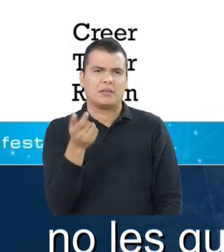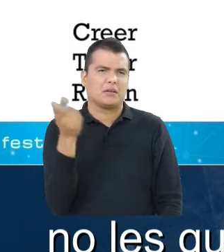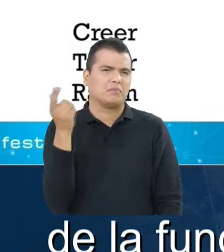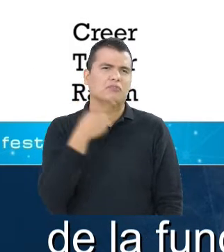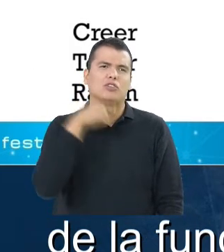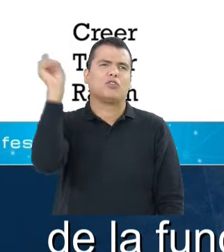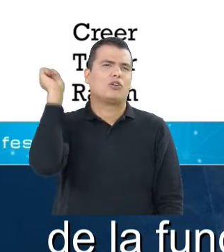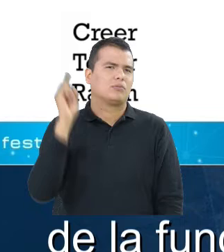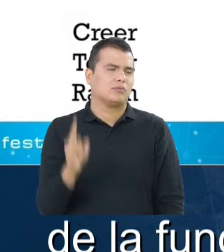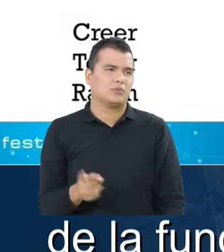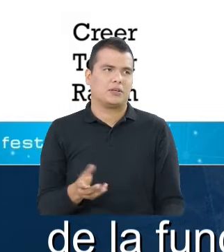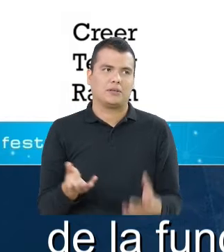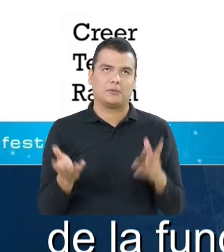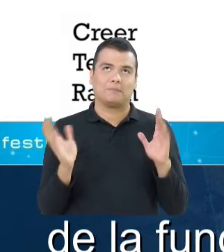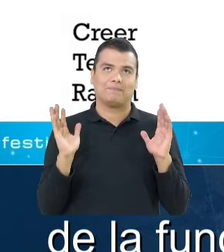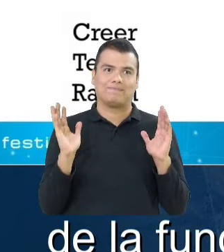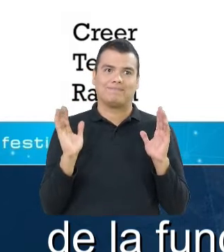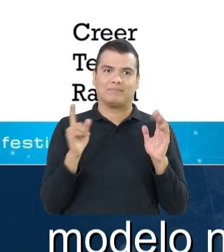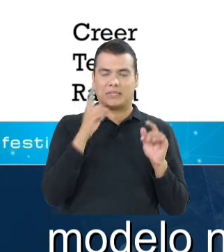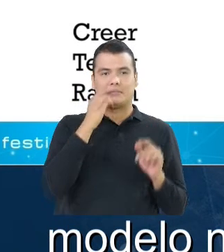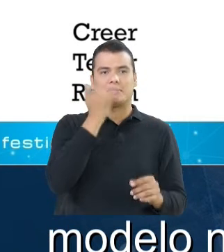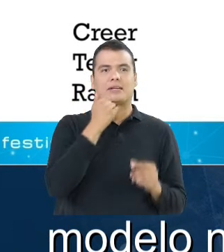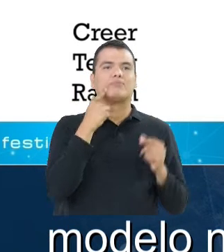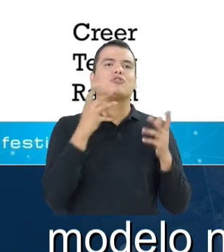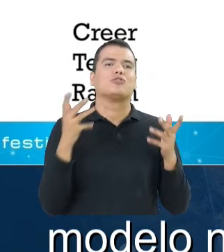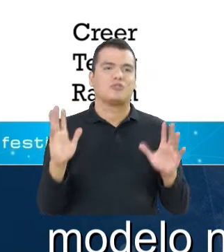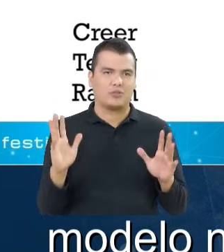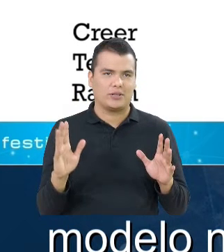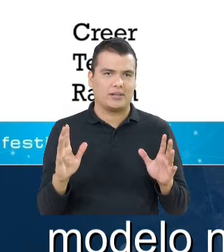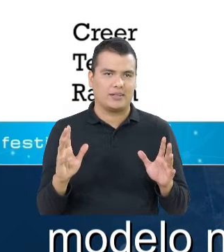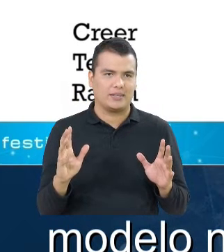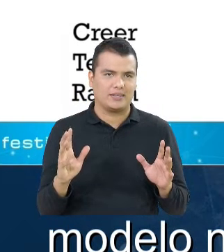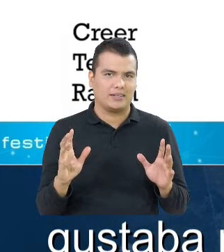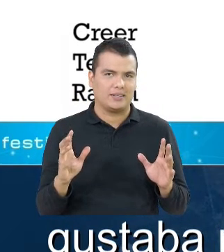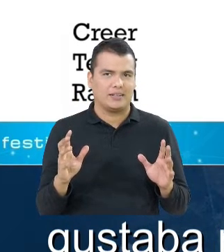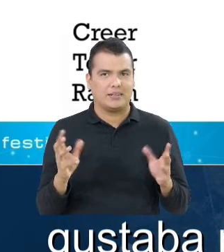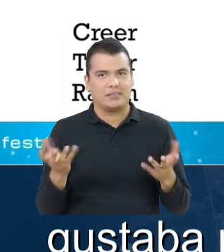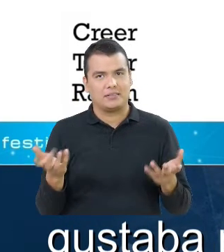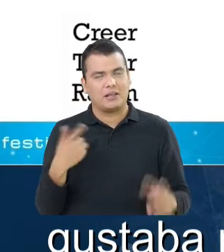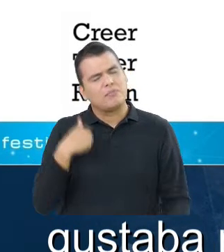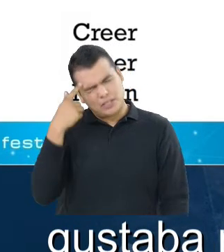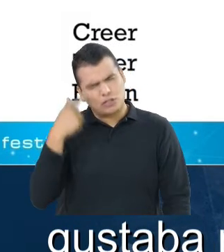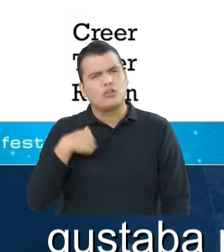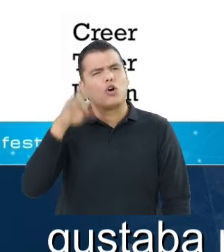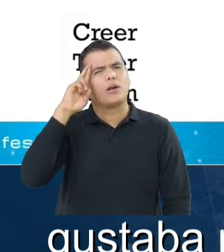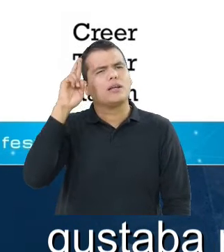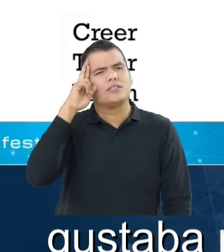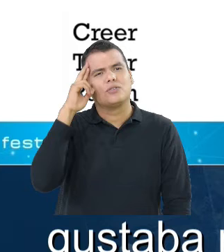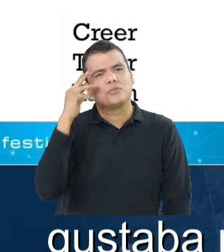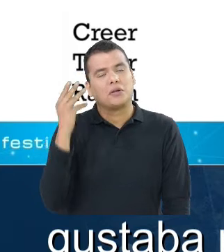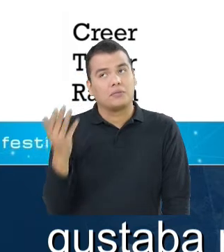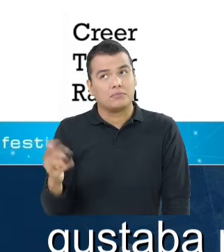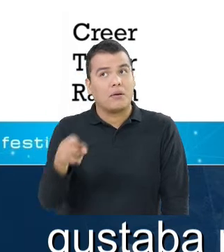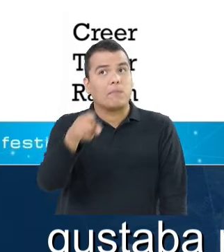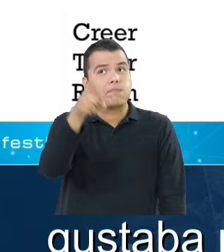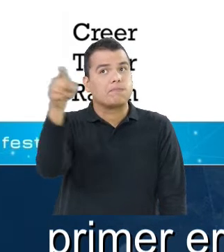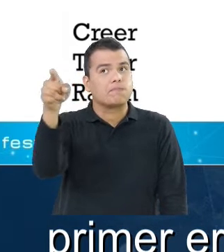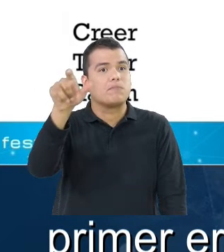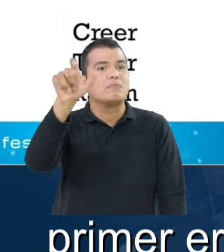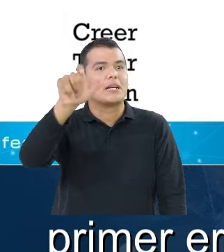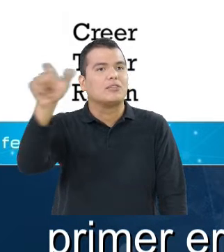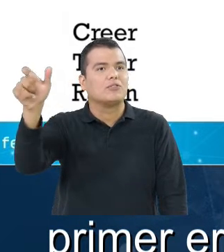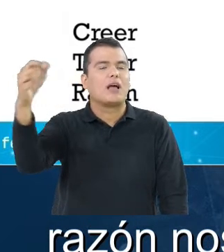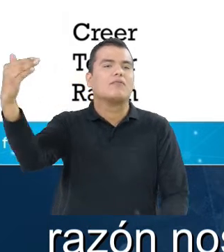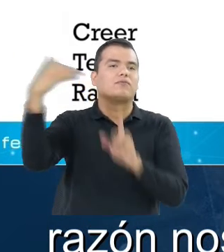nada. Entonces, evitemos este primer error y no caigamos en tener razón nosotros, sino dejemos que el mercado decida por